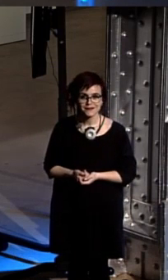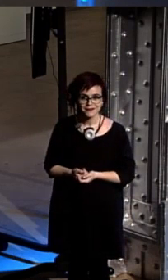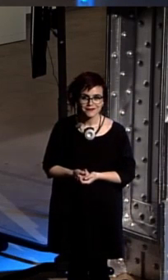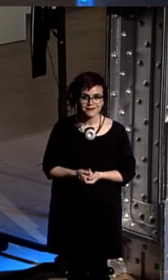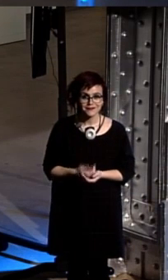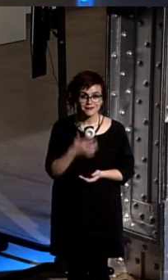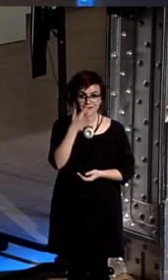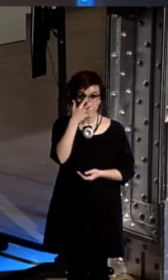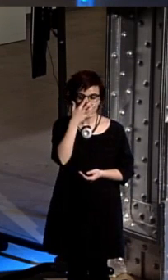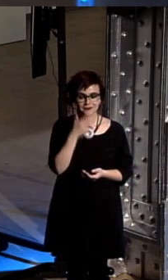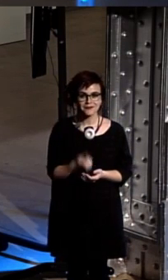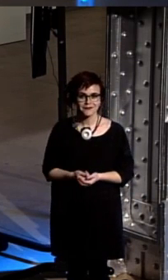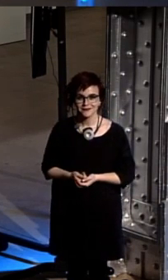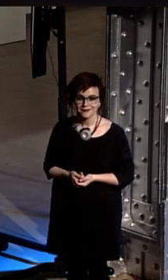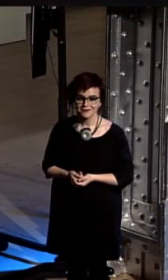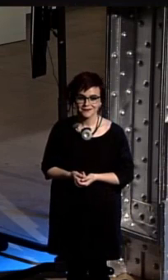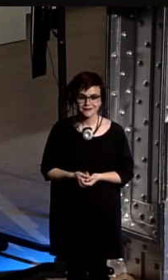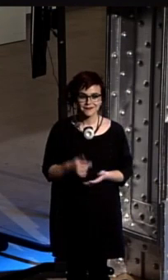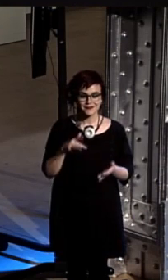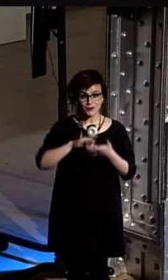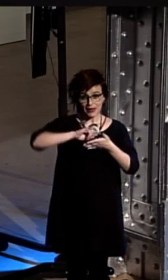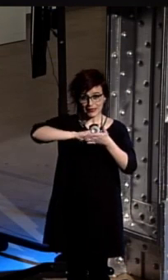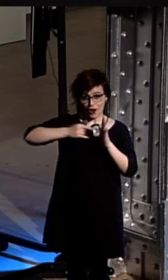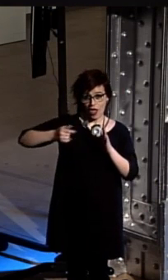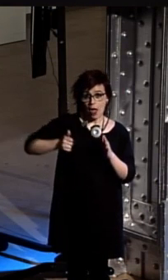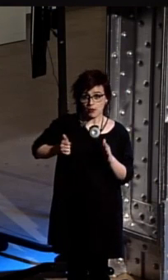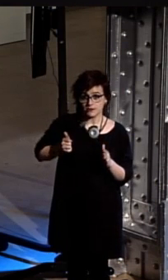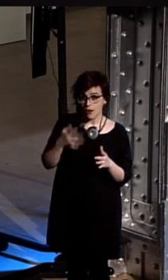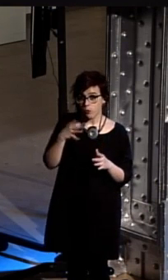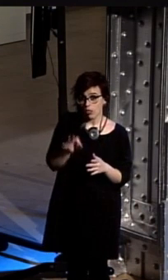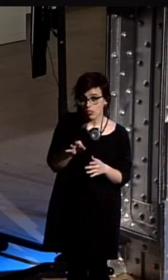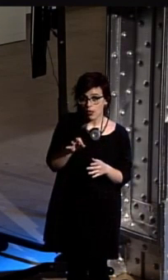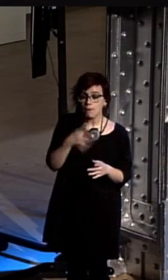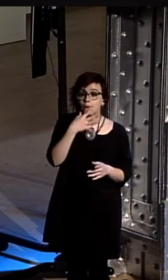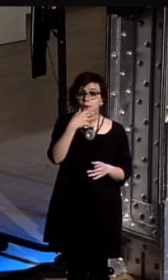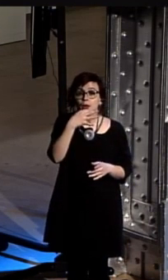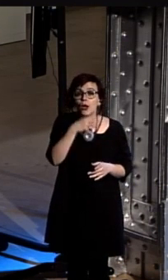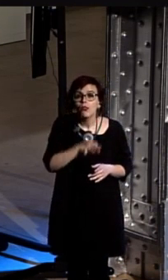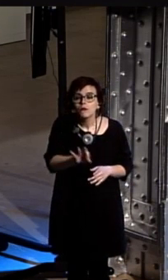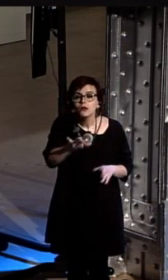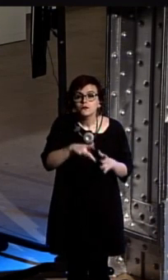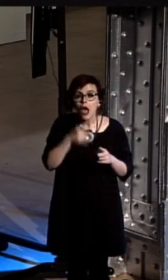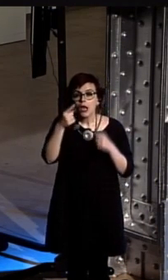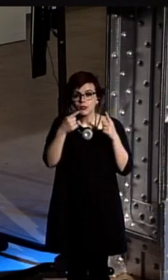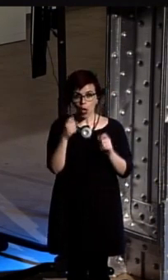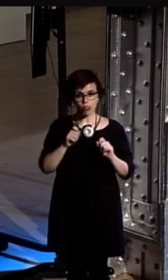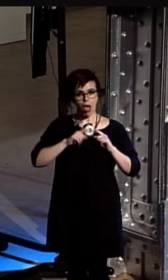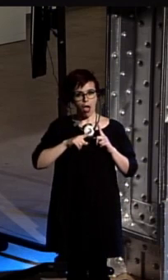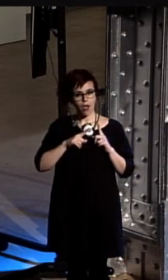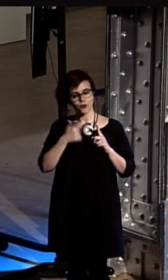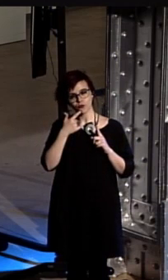Y bueno, quería ver si de toda esta tecnología que se podría aprovechar podríamos humanizarnos de alguna